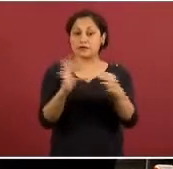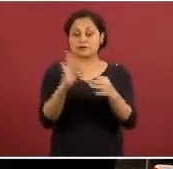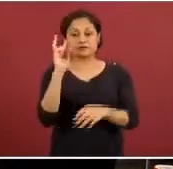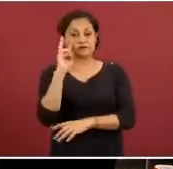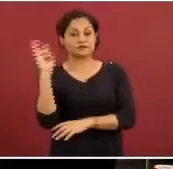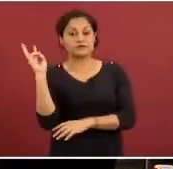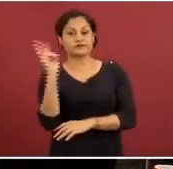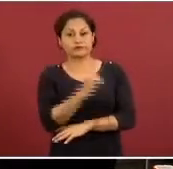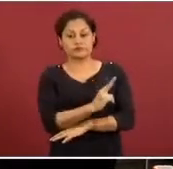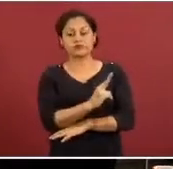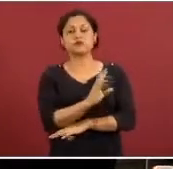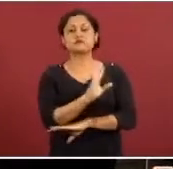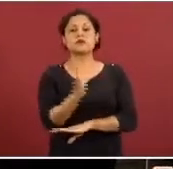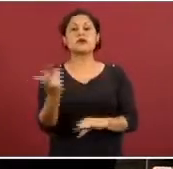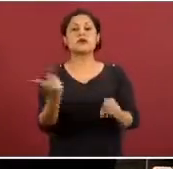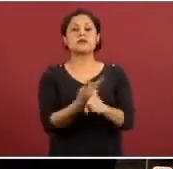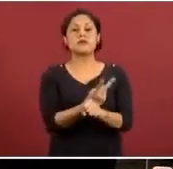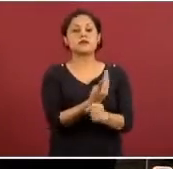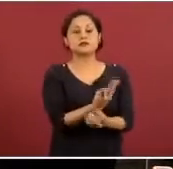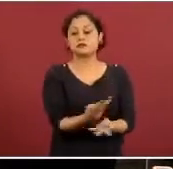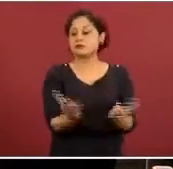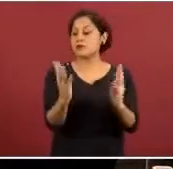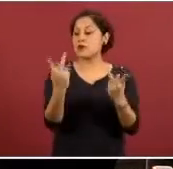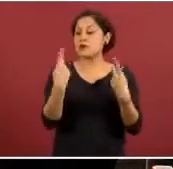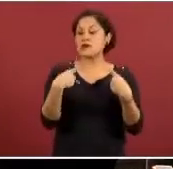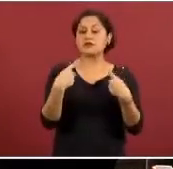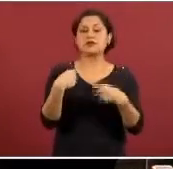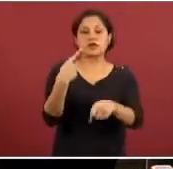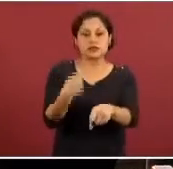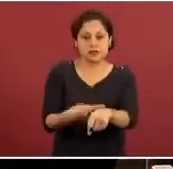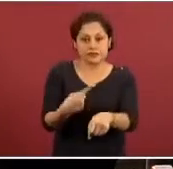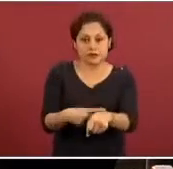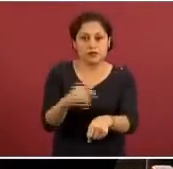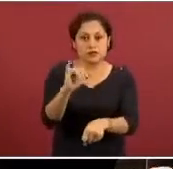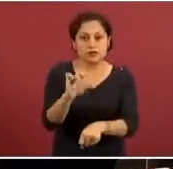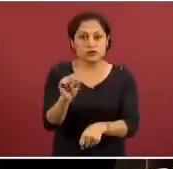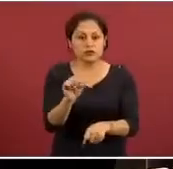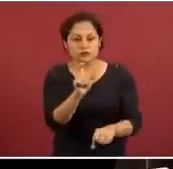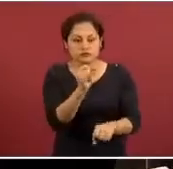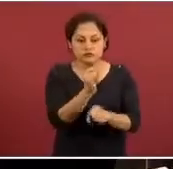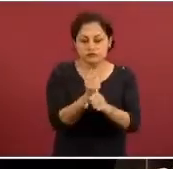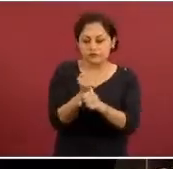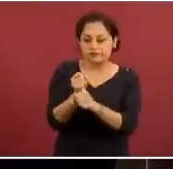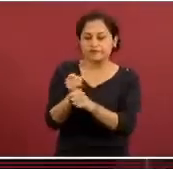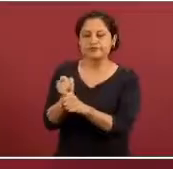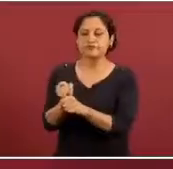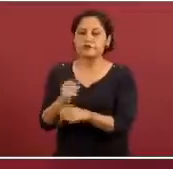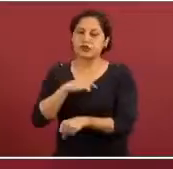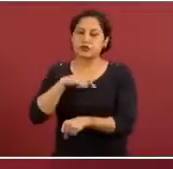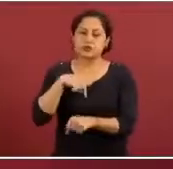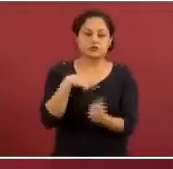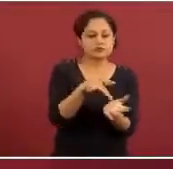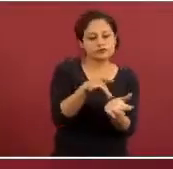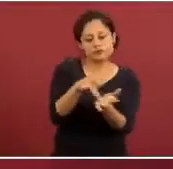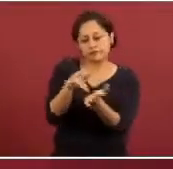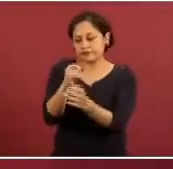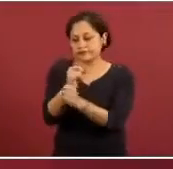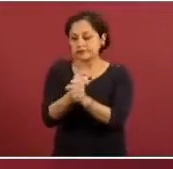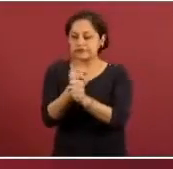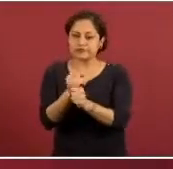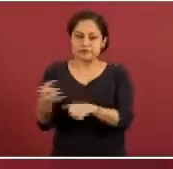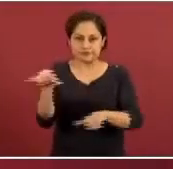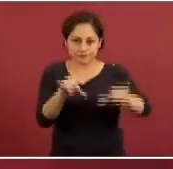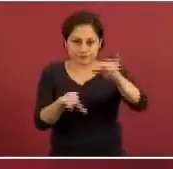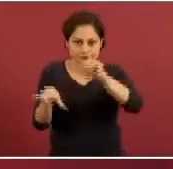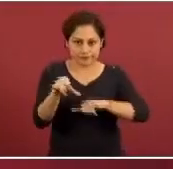entonces a cada uno de los casos confirmados que se presentan en nuestro país y que vamos sacando diferentes datos, como bien ya los